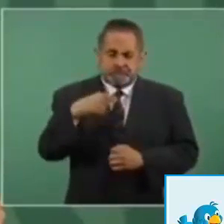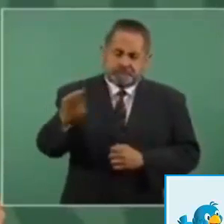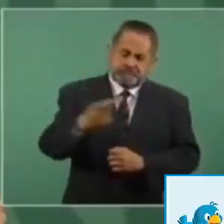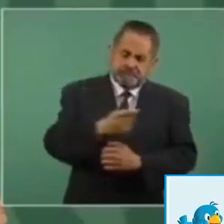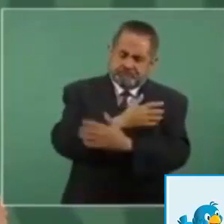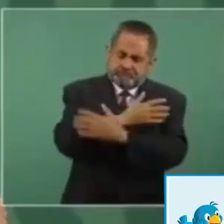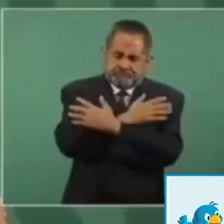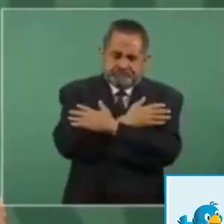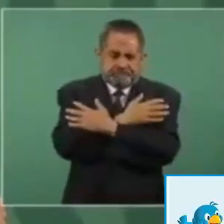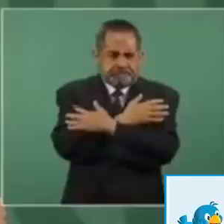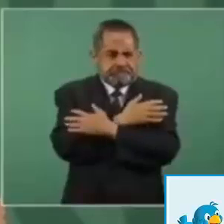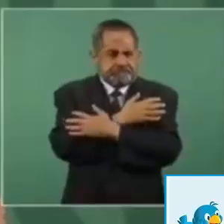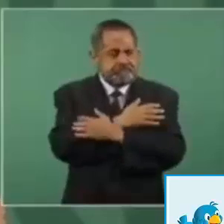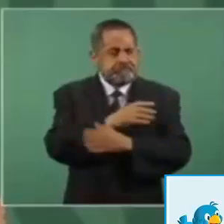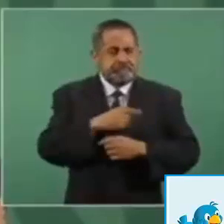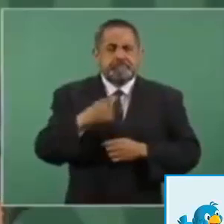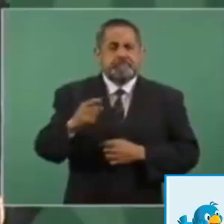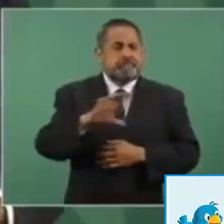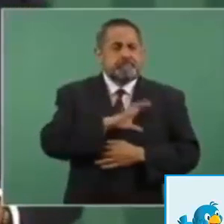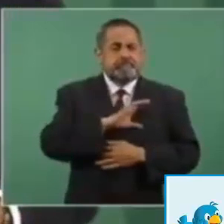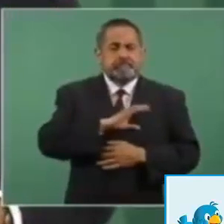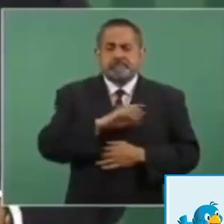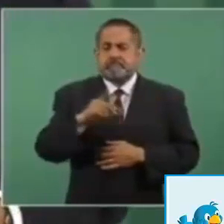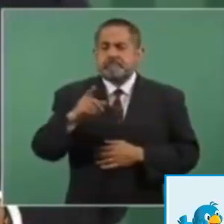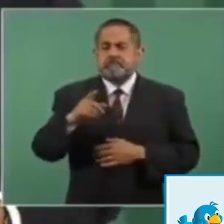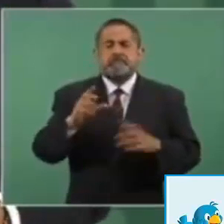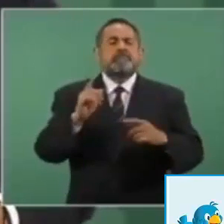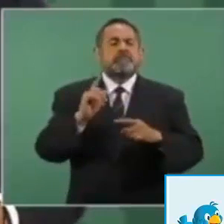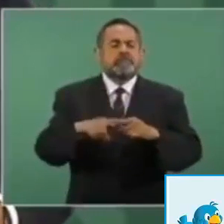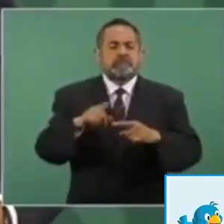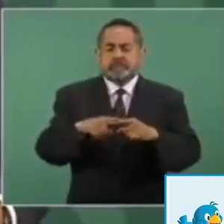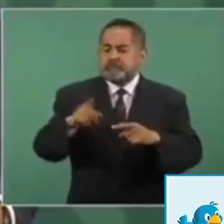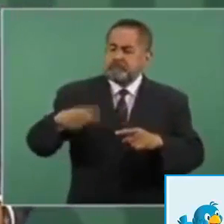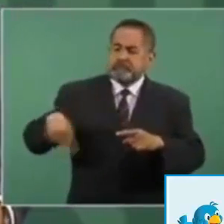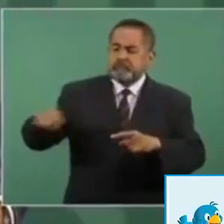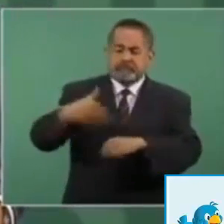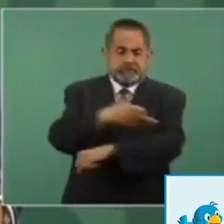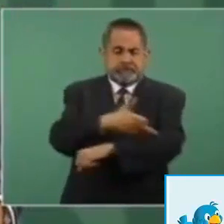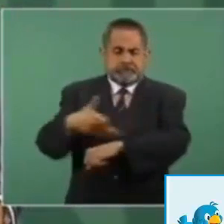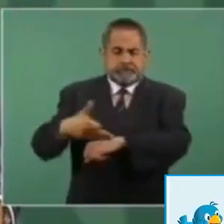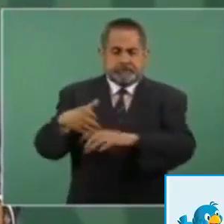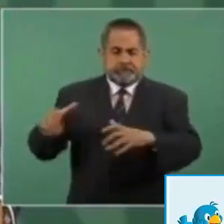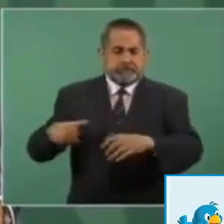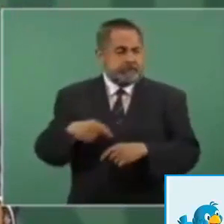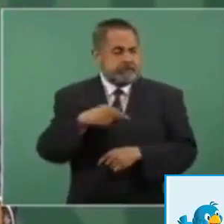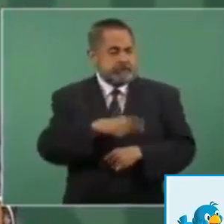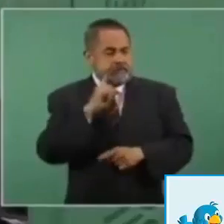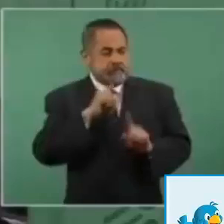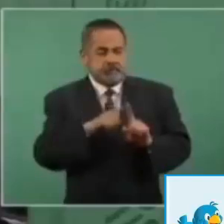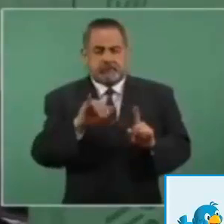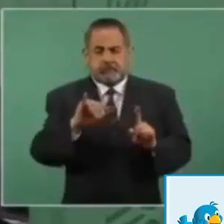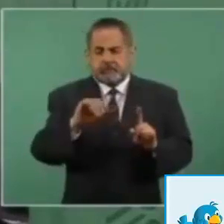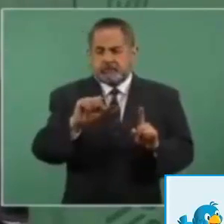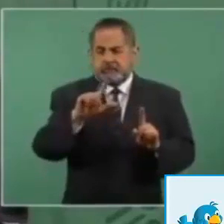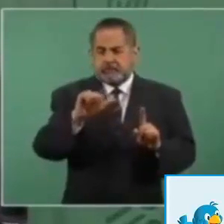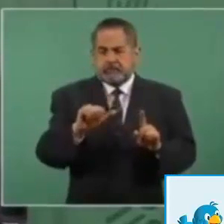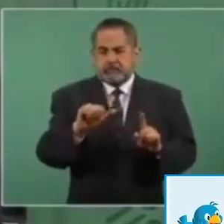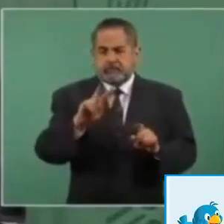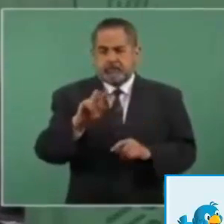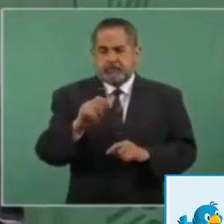abrazo cariñoso a todos los familiares de Isela Vega, que